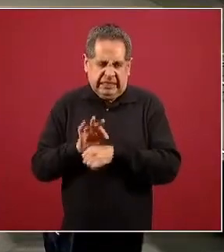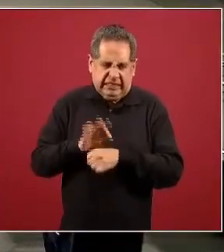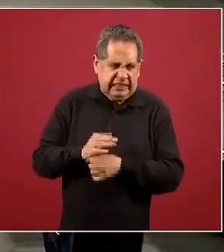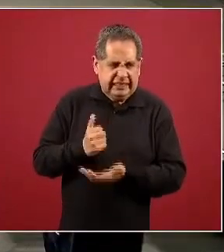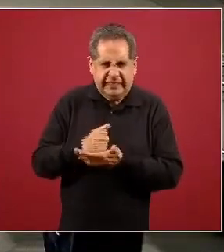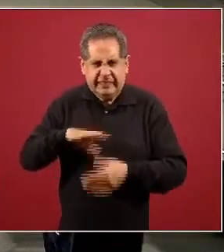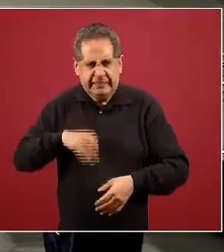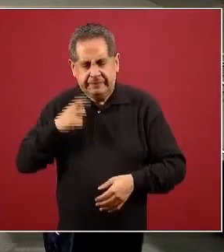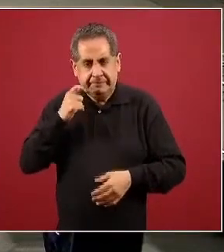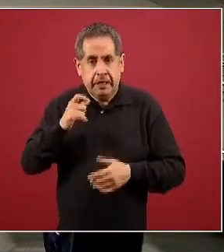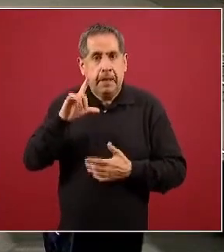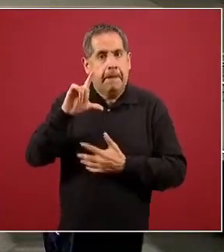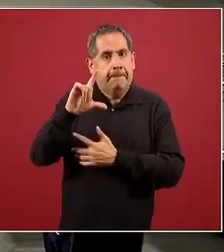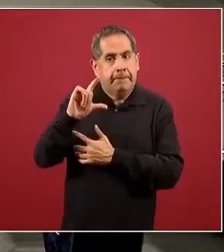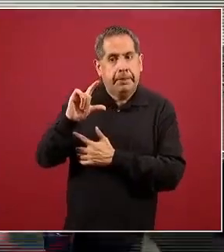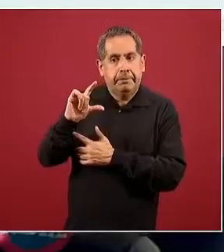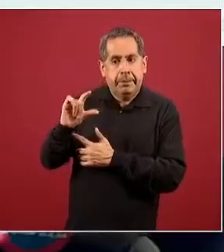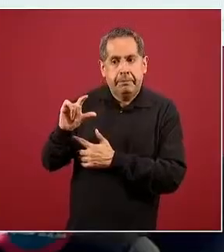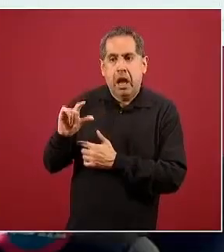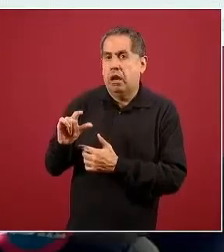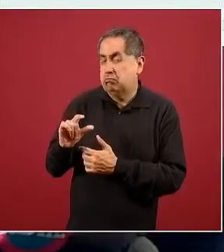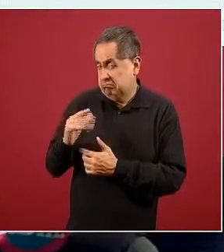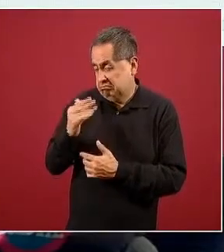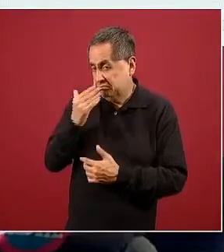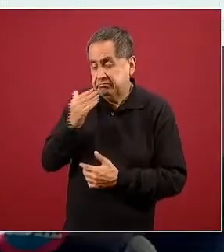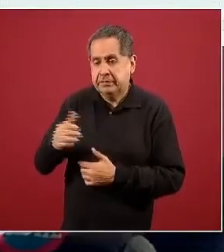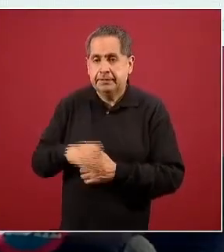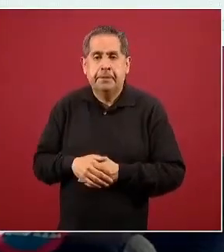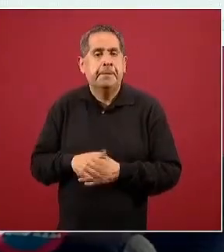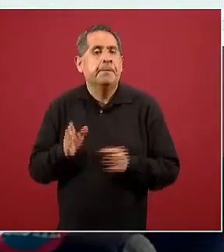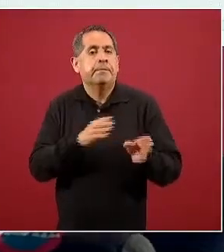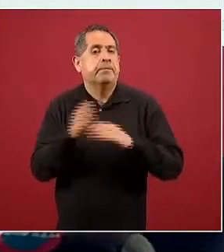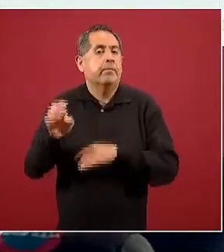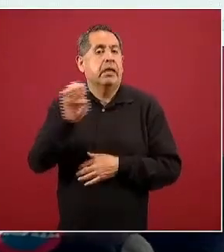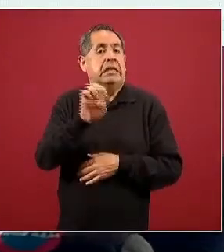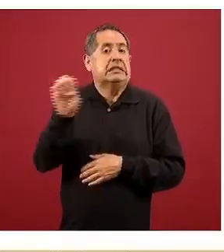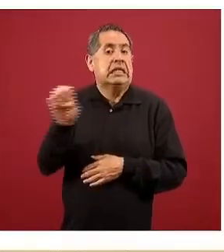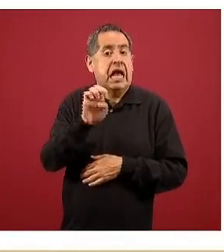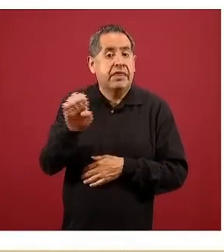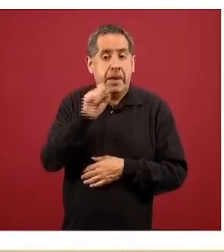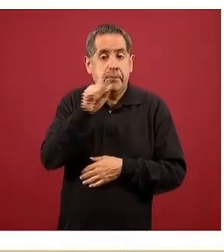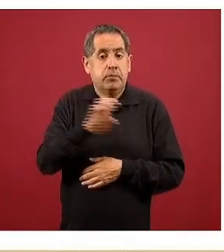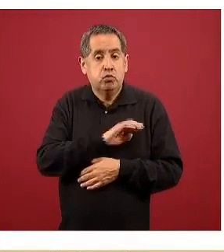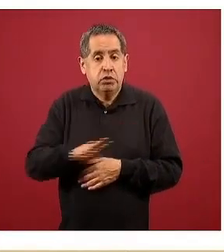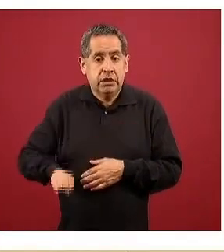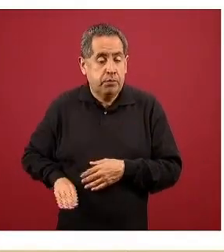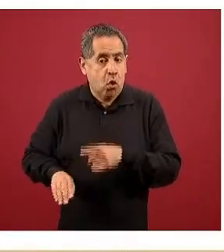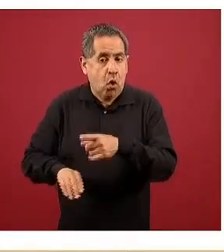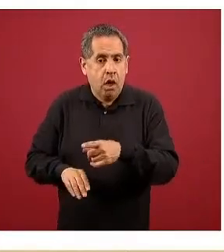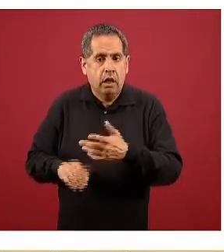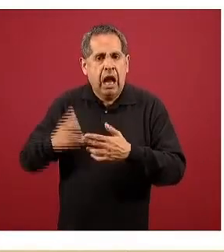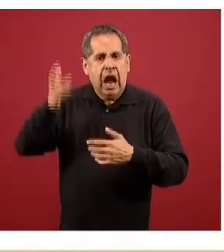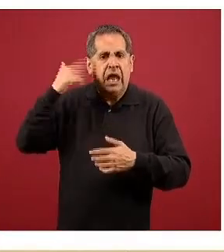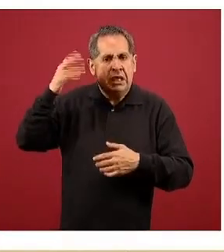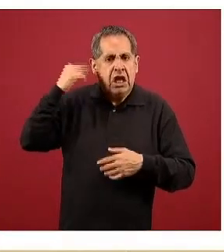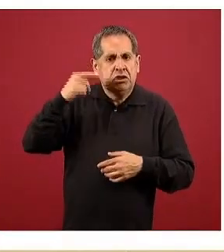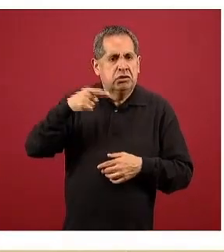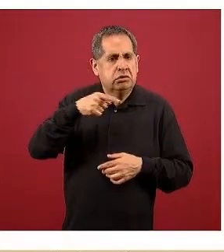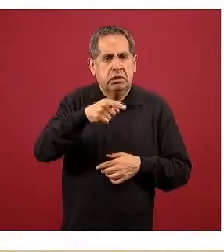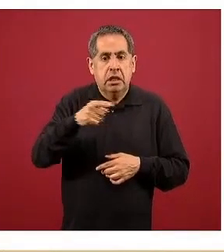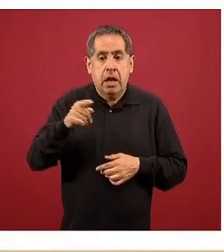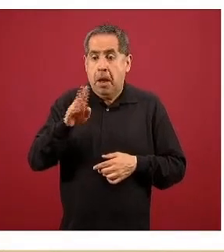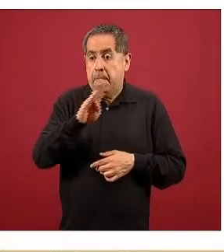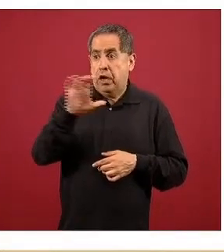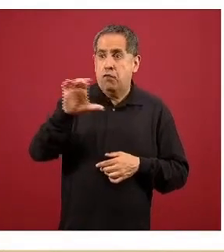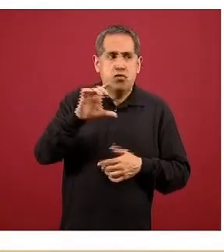estatal, se ha visto una disminución importante. Ensenada había, cuando todo empezaba a bajar en